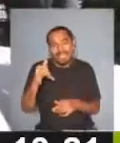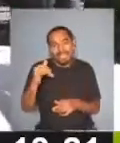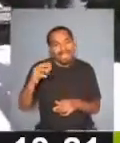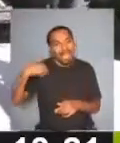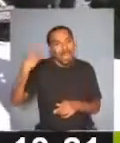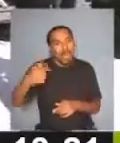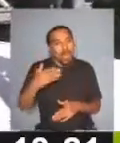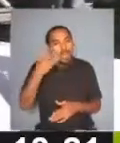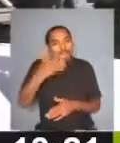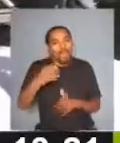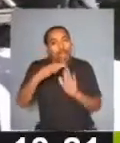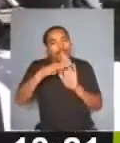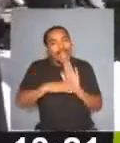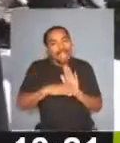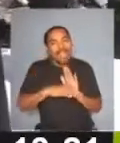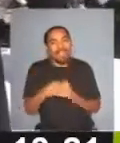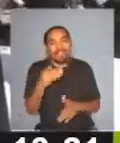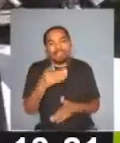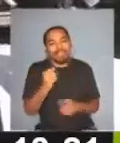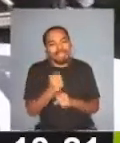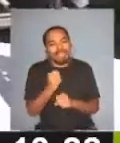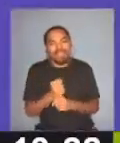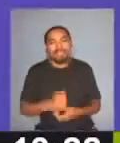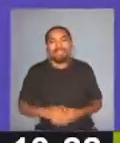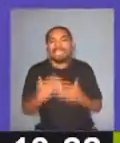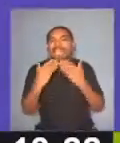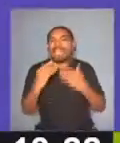problema Gracias Jorge muchas gracias hasta luego